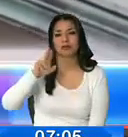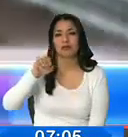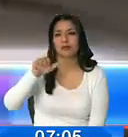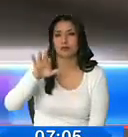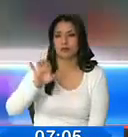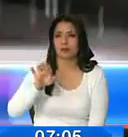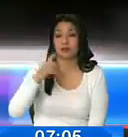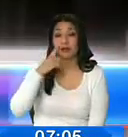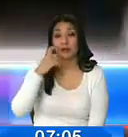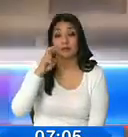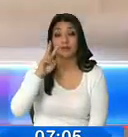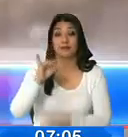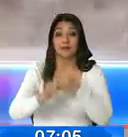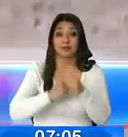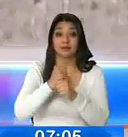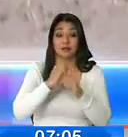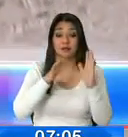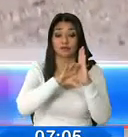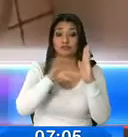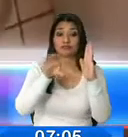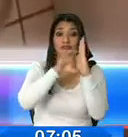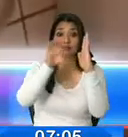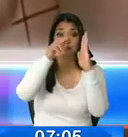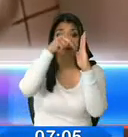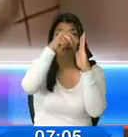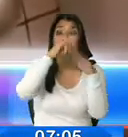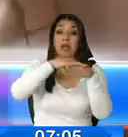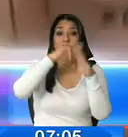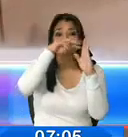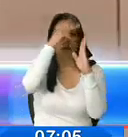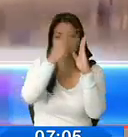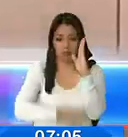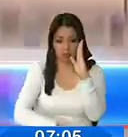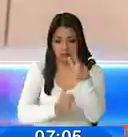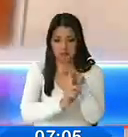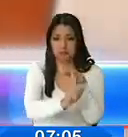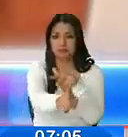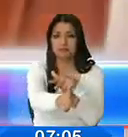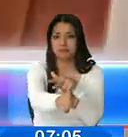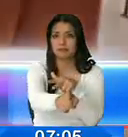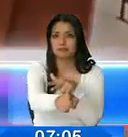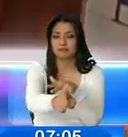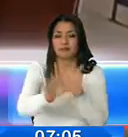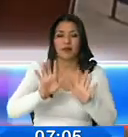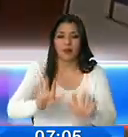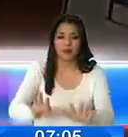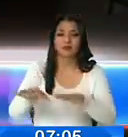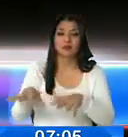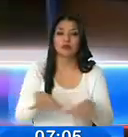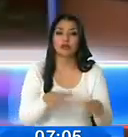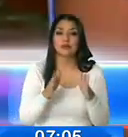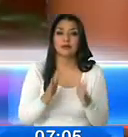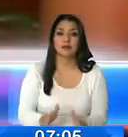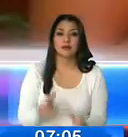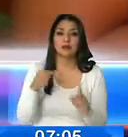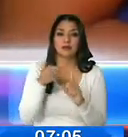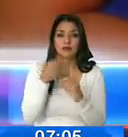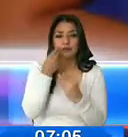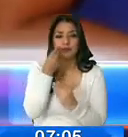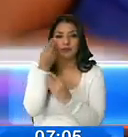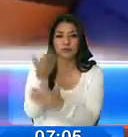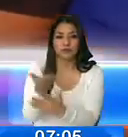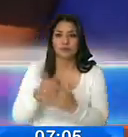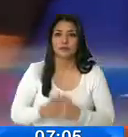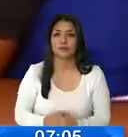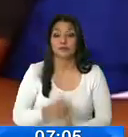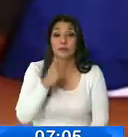de edad se lanza del segundo piso de este baño para escapar. Así lo confirma el coordinador del centro. Se mete al baño de